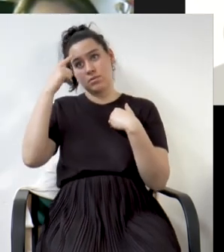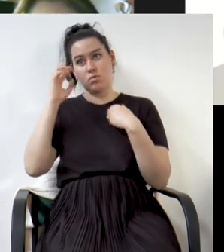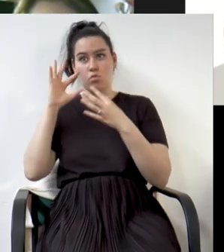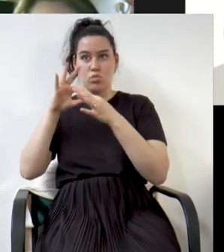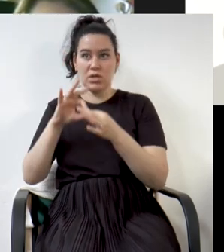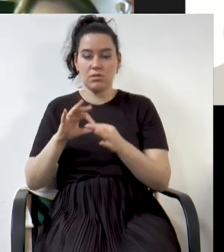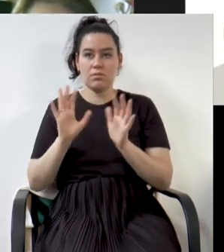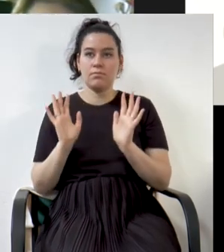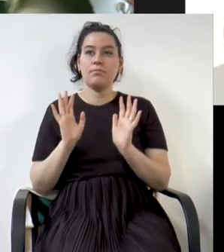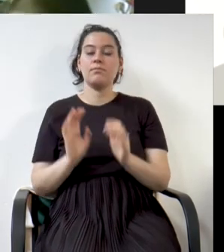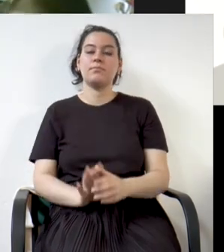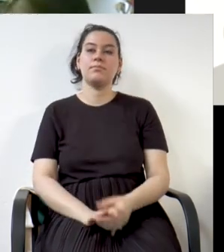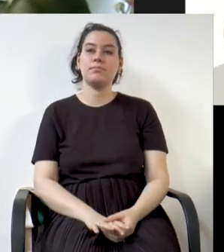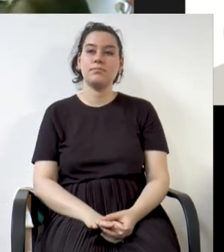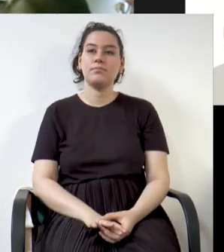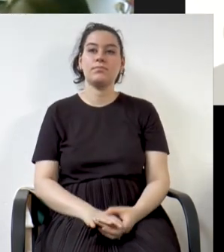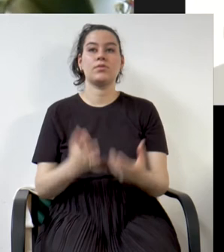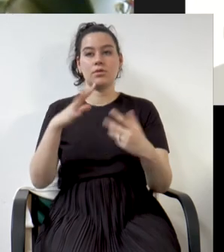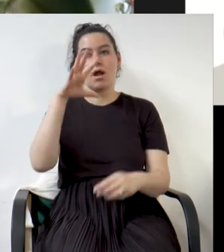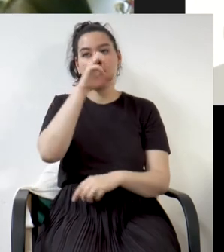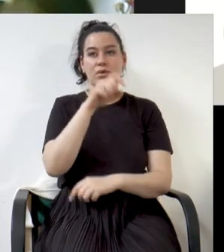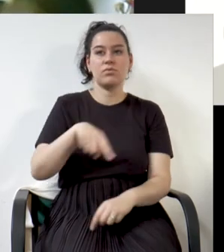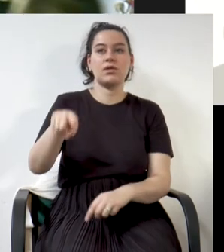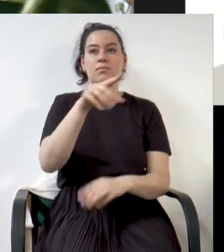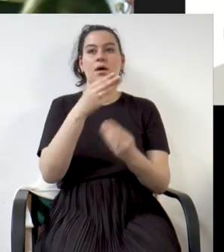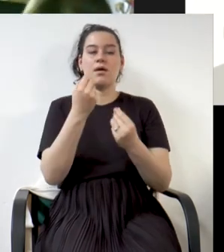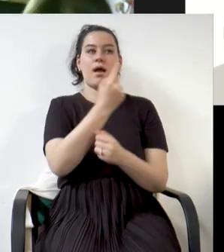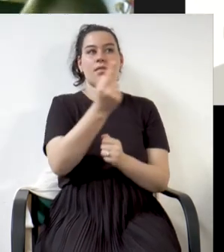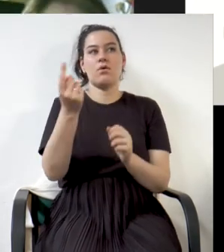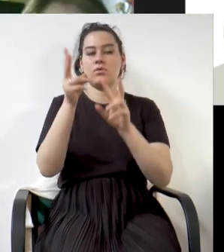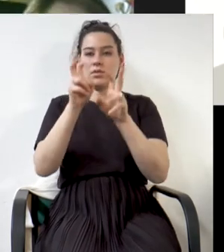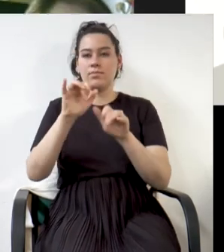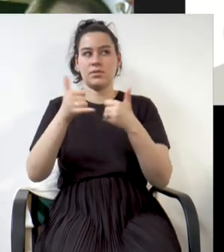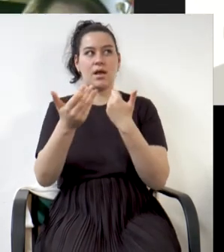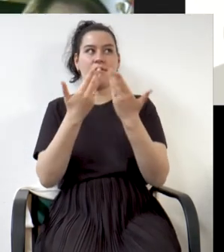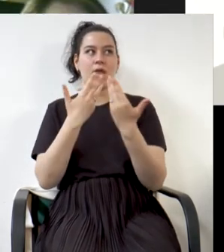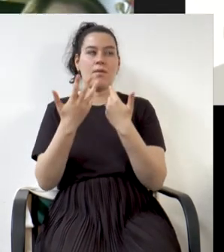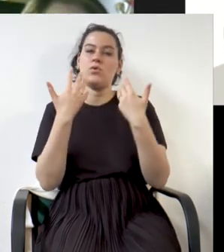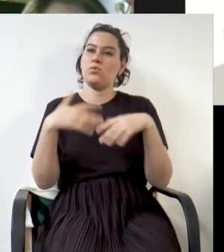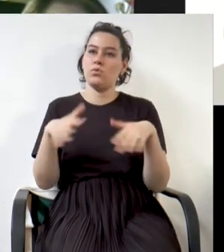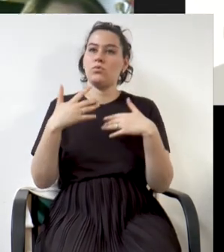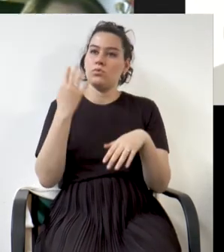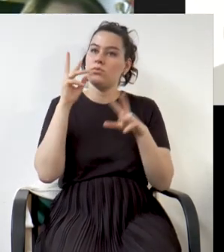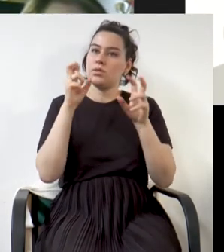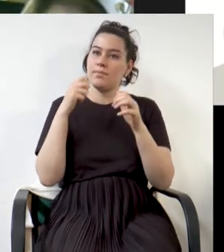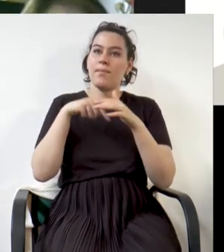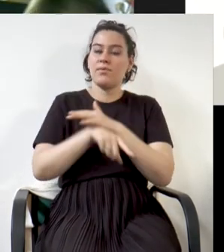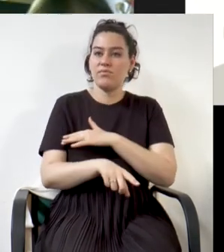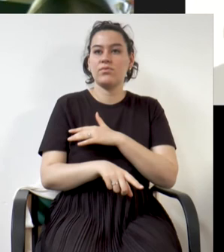mail. No quiero aburrirlos más, cada uno de los temas que he tocado son tremendamente profundos de